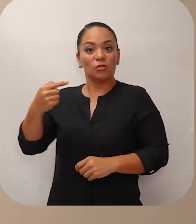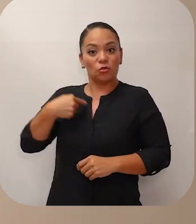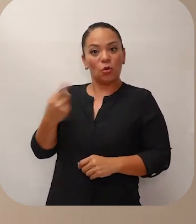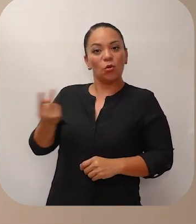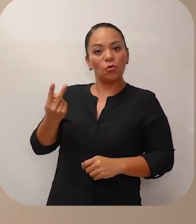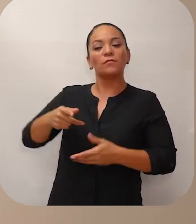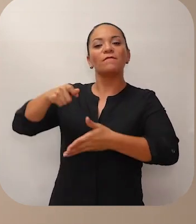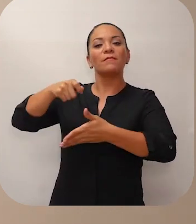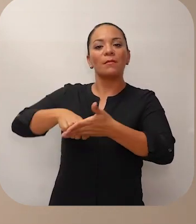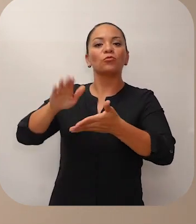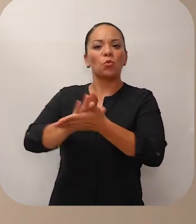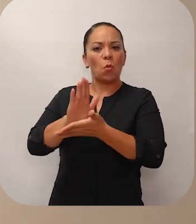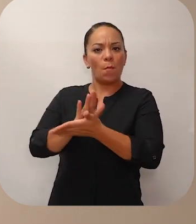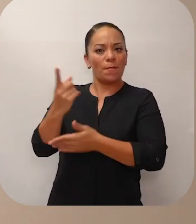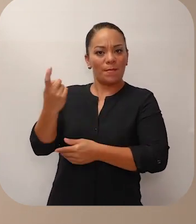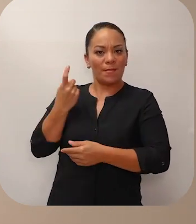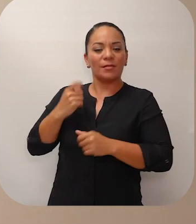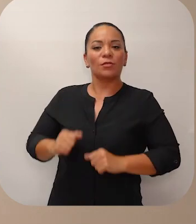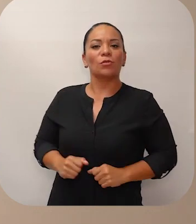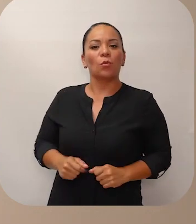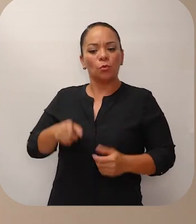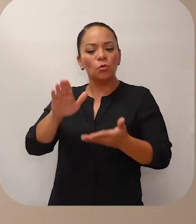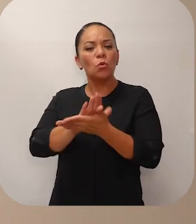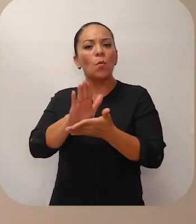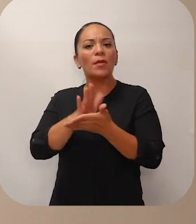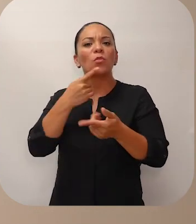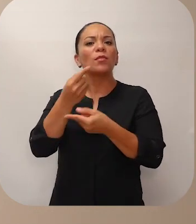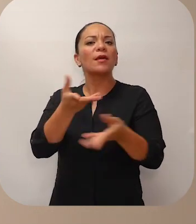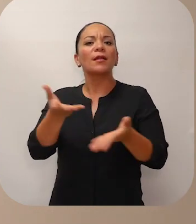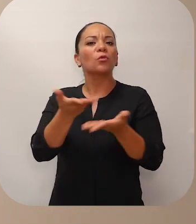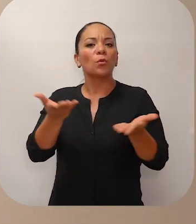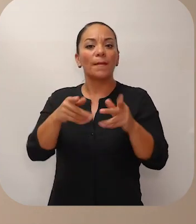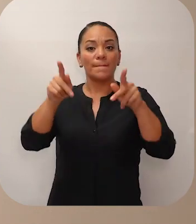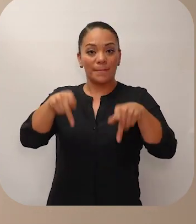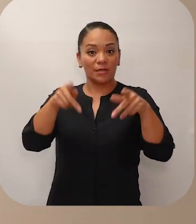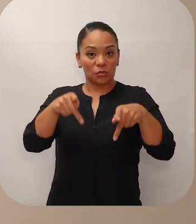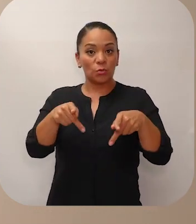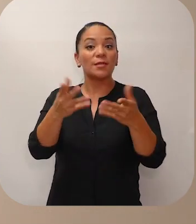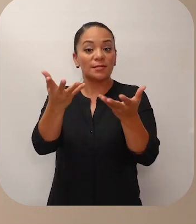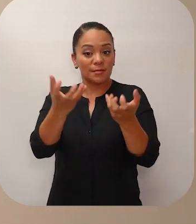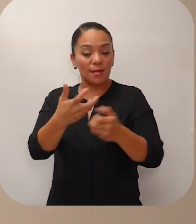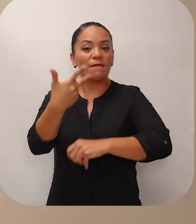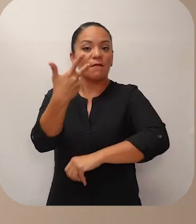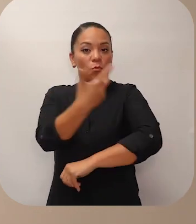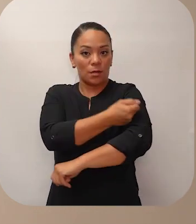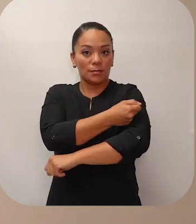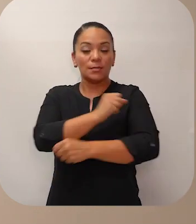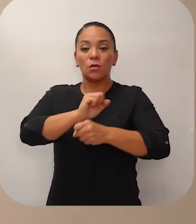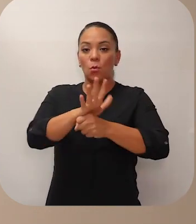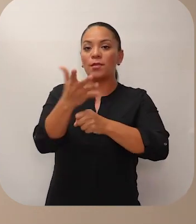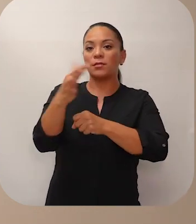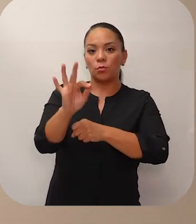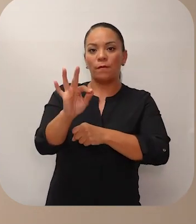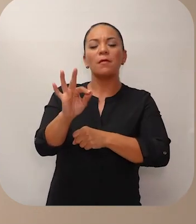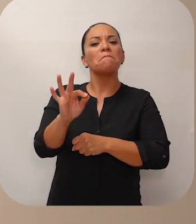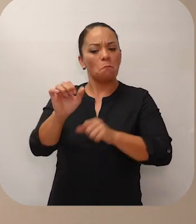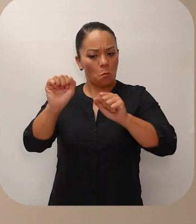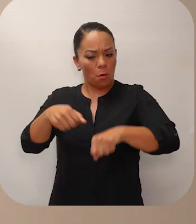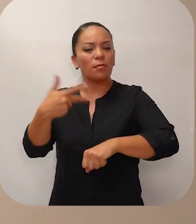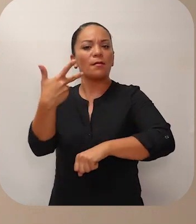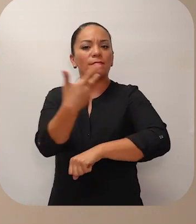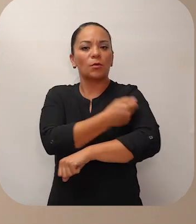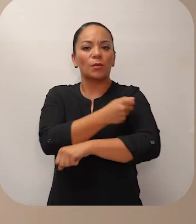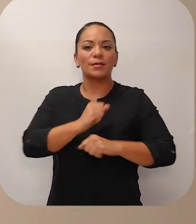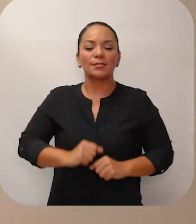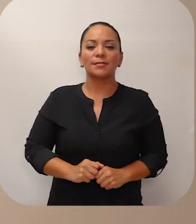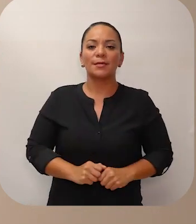acabamos de firmar un decreto que hace que las personas que quieran vacunarse contra el 19 tenga acceso a la